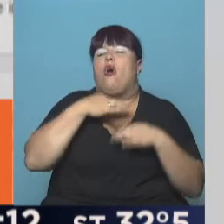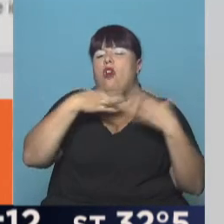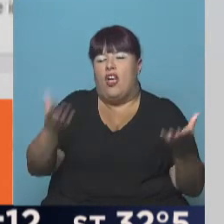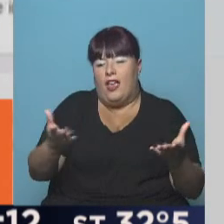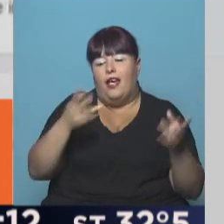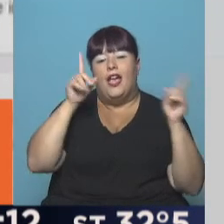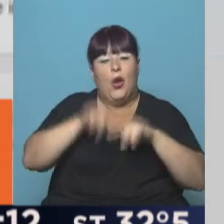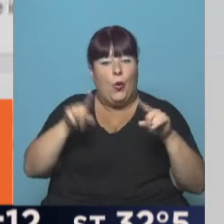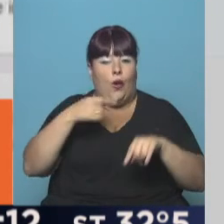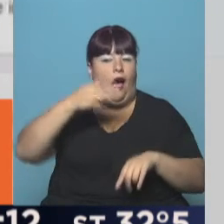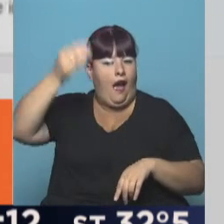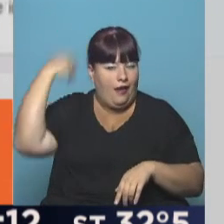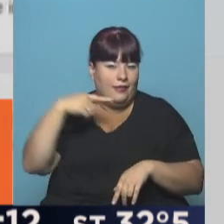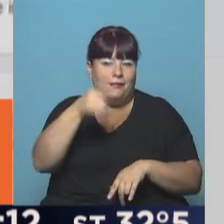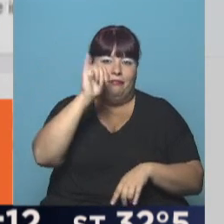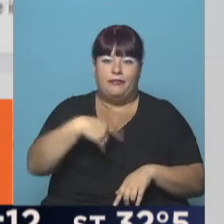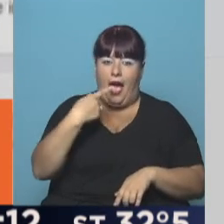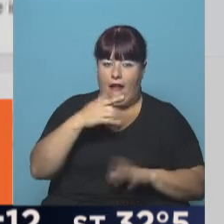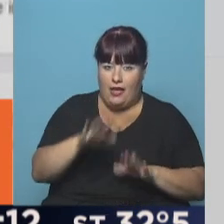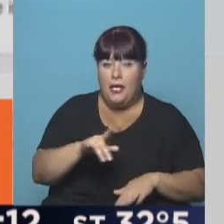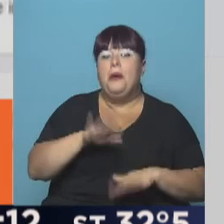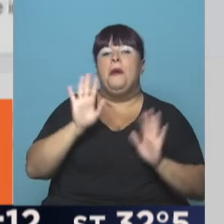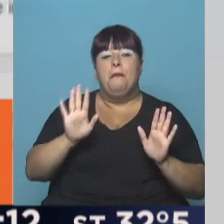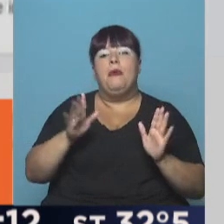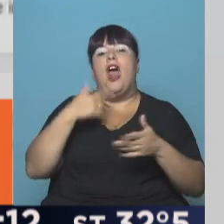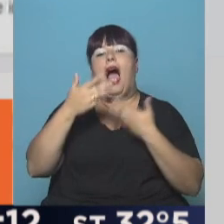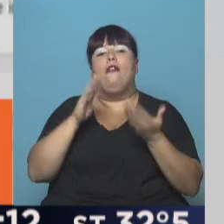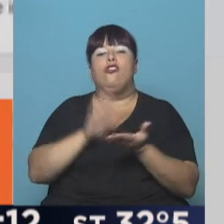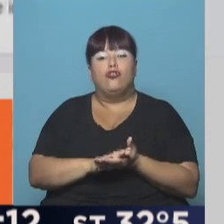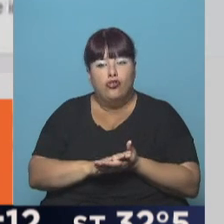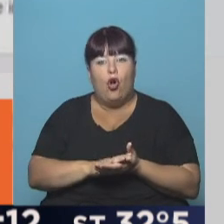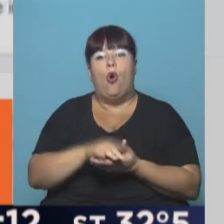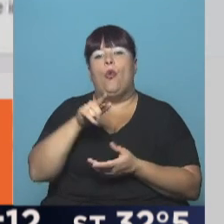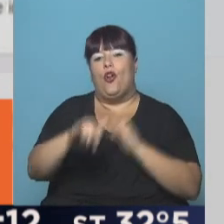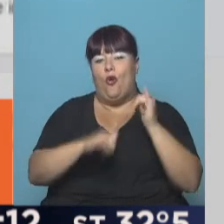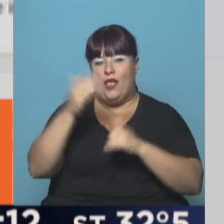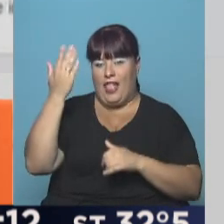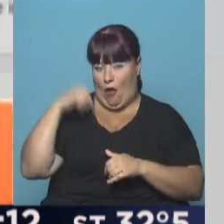una frase que ya le hemos escuchado en algún momento a Diego Armando Maradona, pero por supuesto haciendo referencia a esto que se contaba en la jornada de hoy.